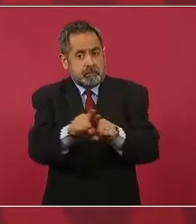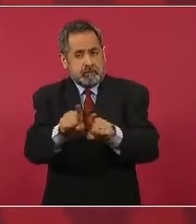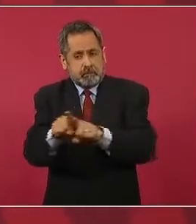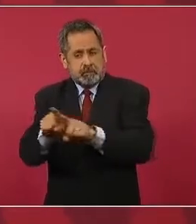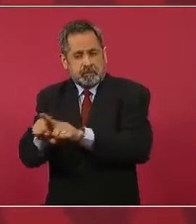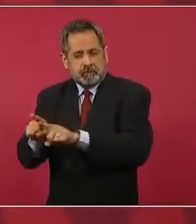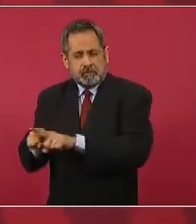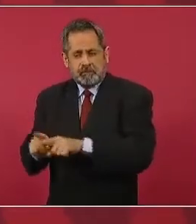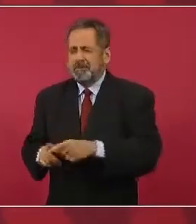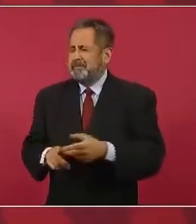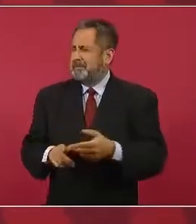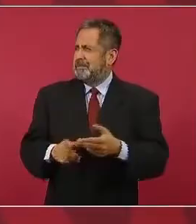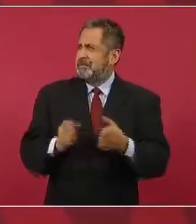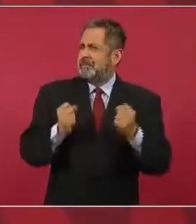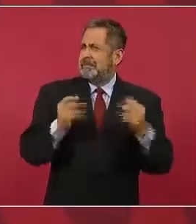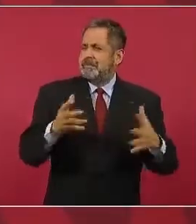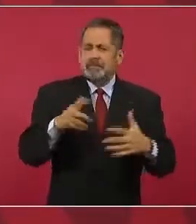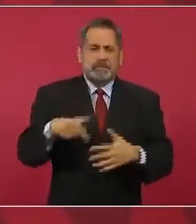casi en